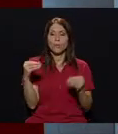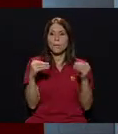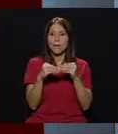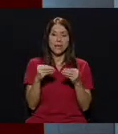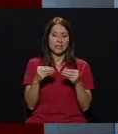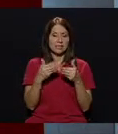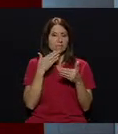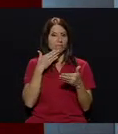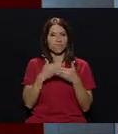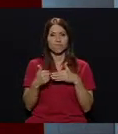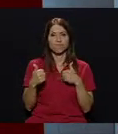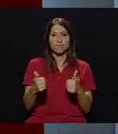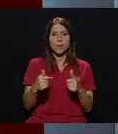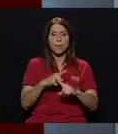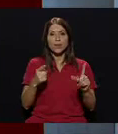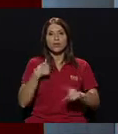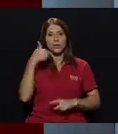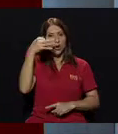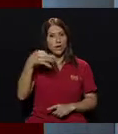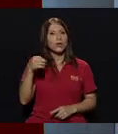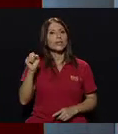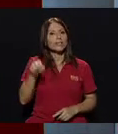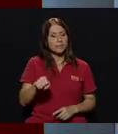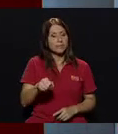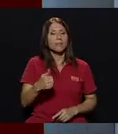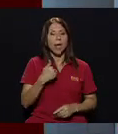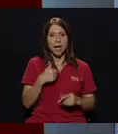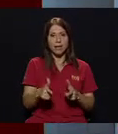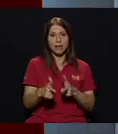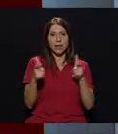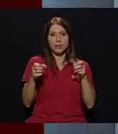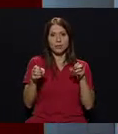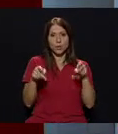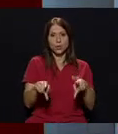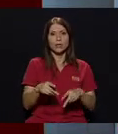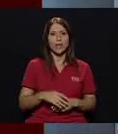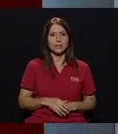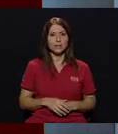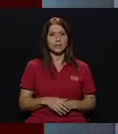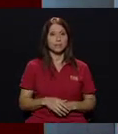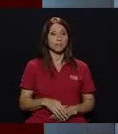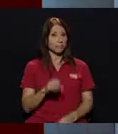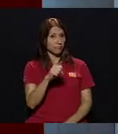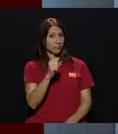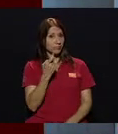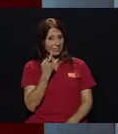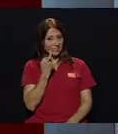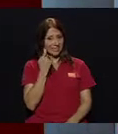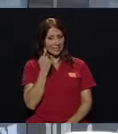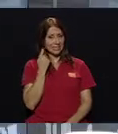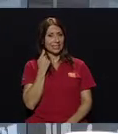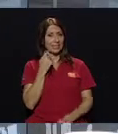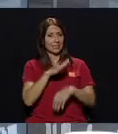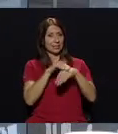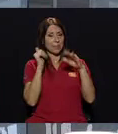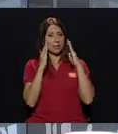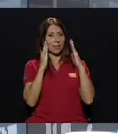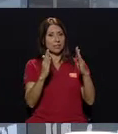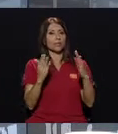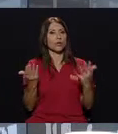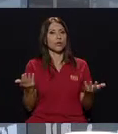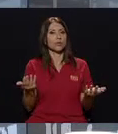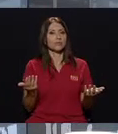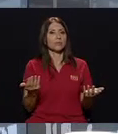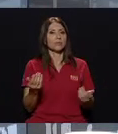mejor y de manera más eficiente. Yo creo que sí, que hay grandes oportunidades. Uh-huh. De hecho, recientemente ha habido